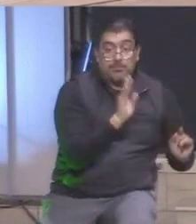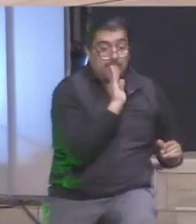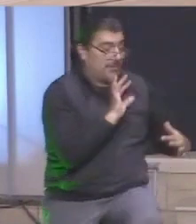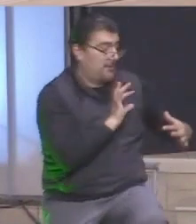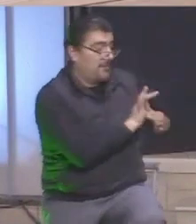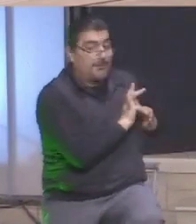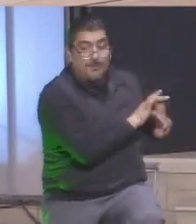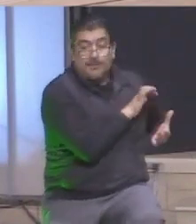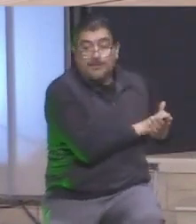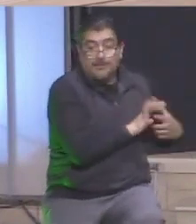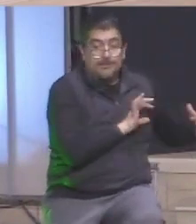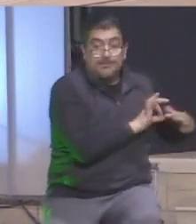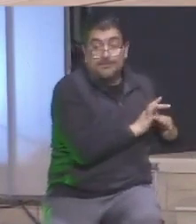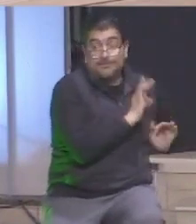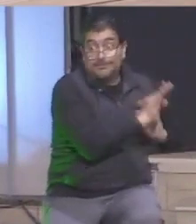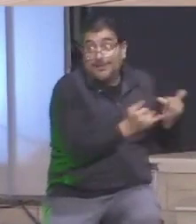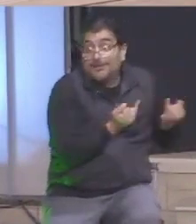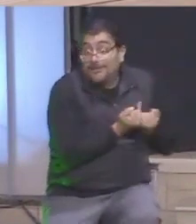porque